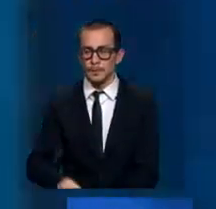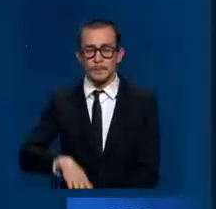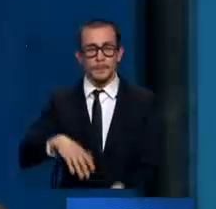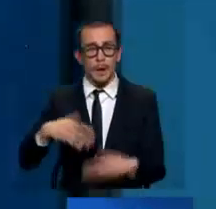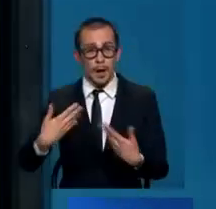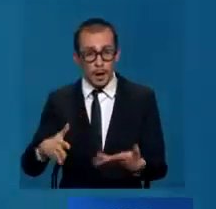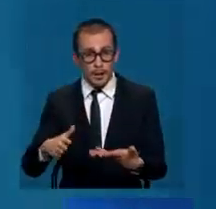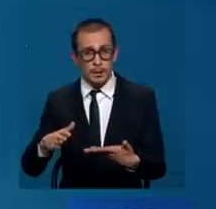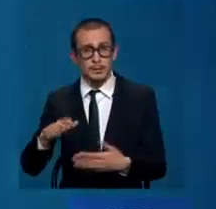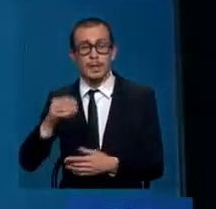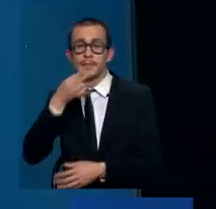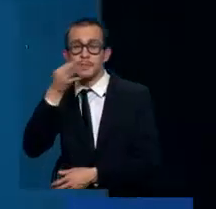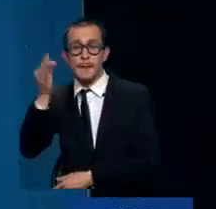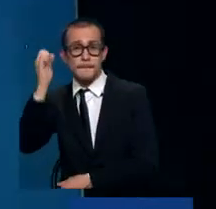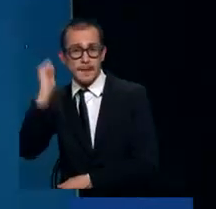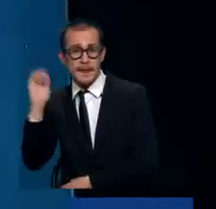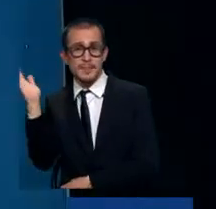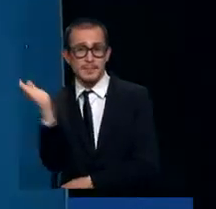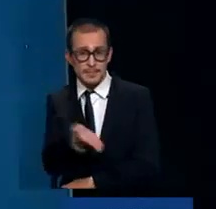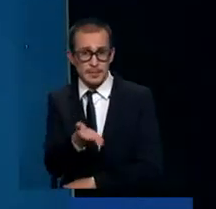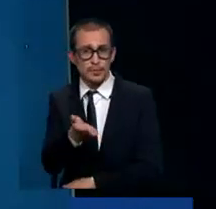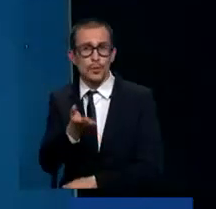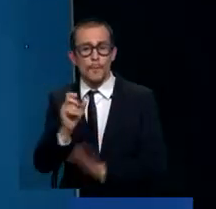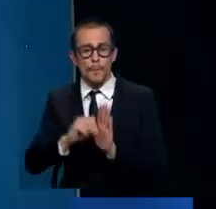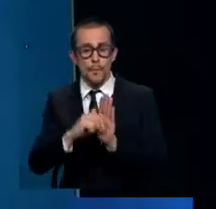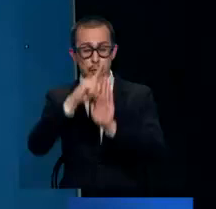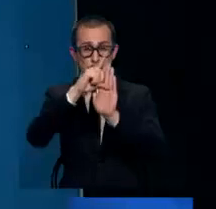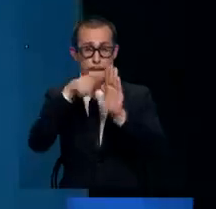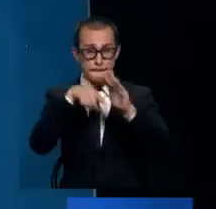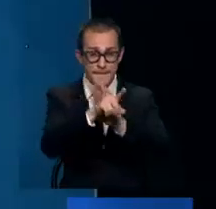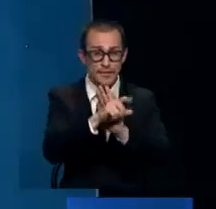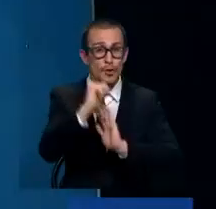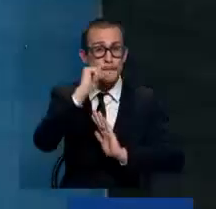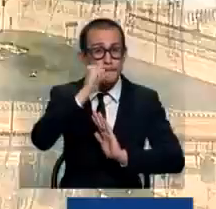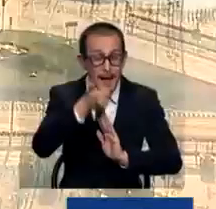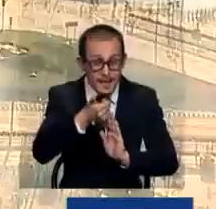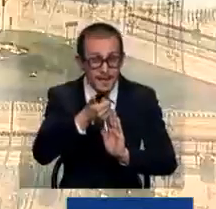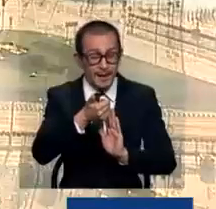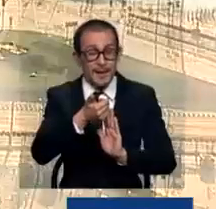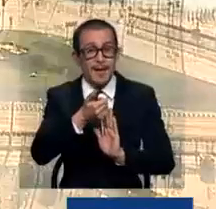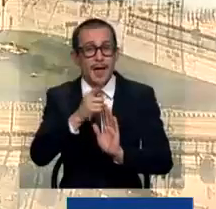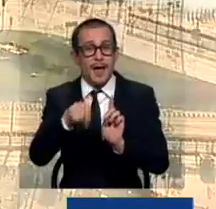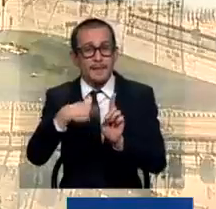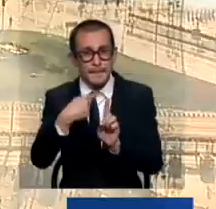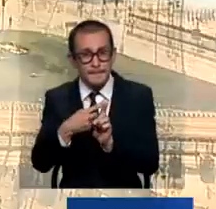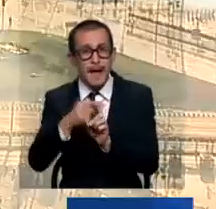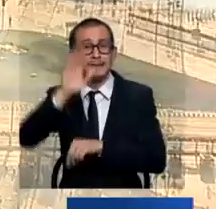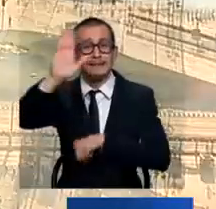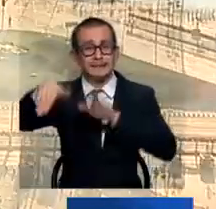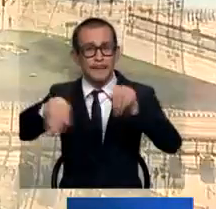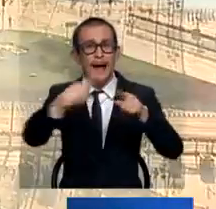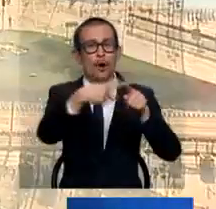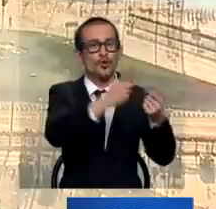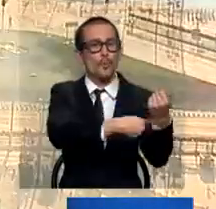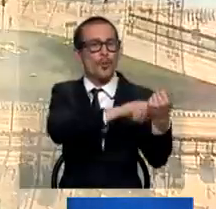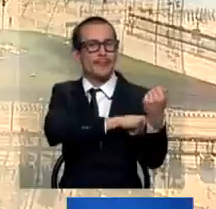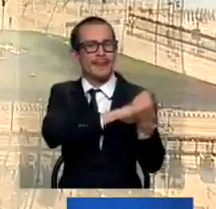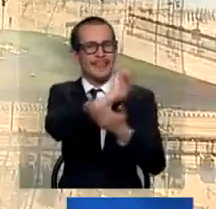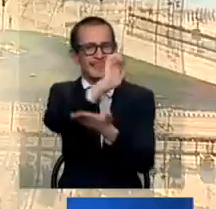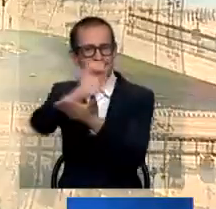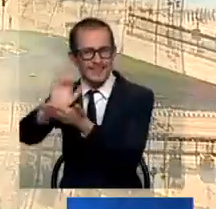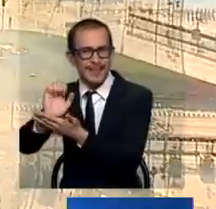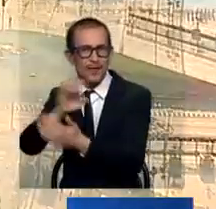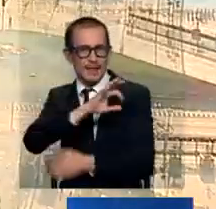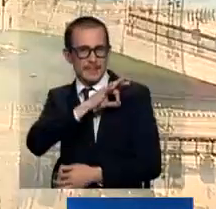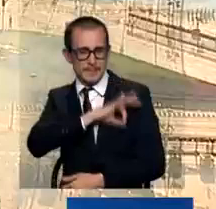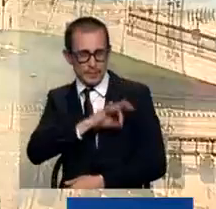Que se suspende el alza en la tarifa del metro. Mañana, además, convoca a los otros poderes del Estado de la Moneda y